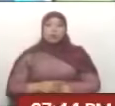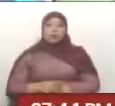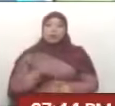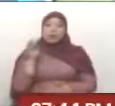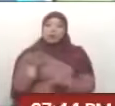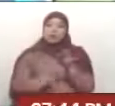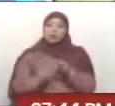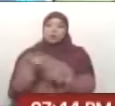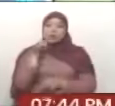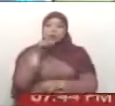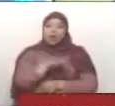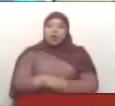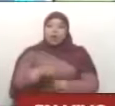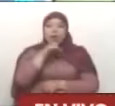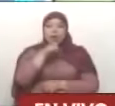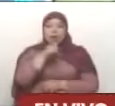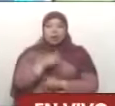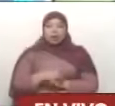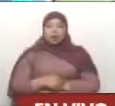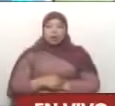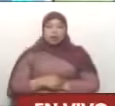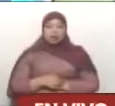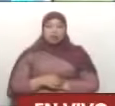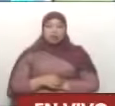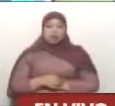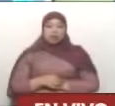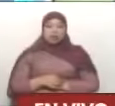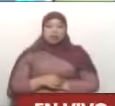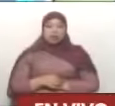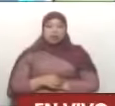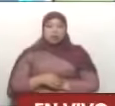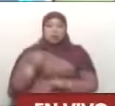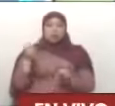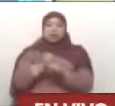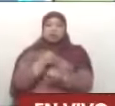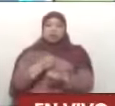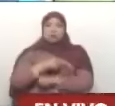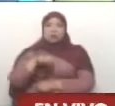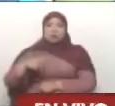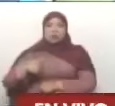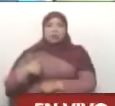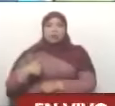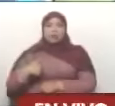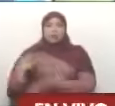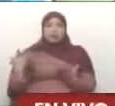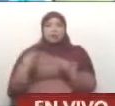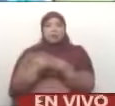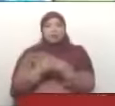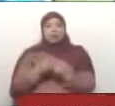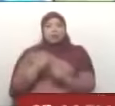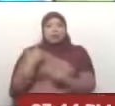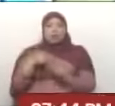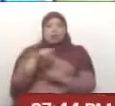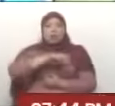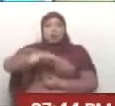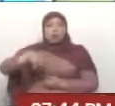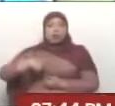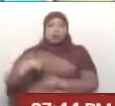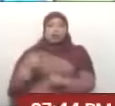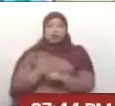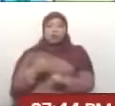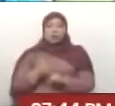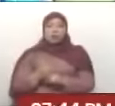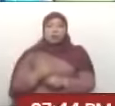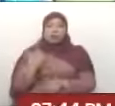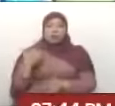judío se ha convertido ahora en el holocausto palestino. Nosotros clamamos junto al Papa Francisco por la paz